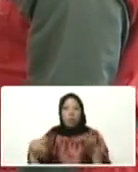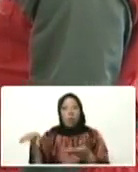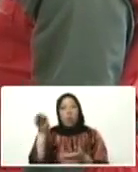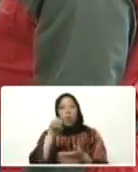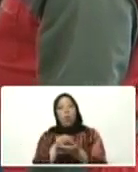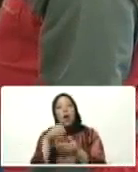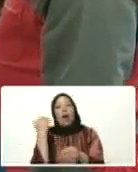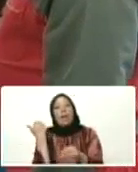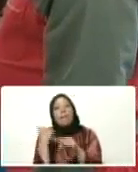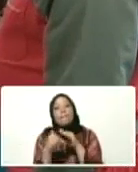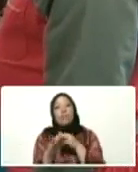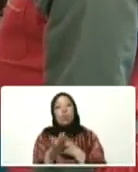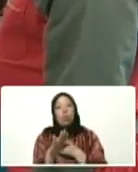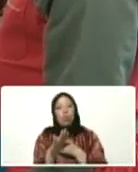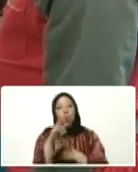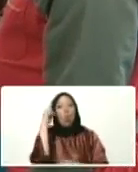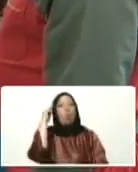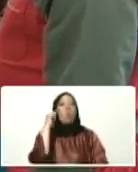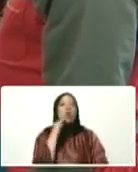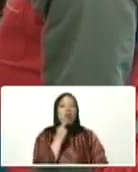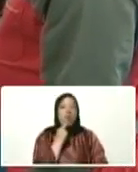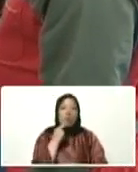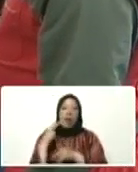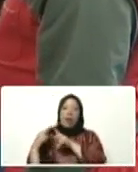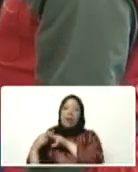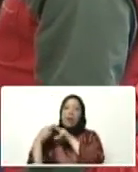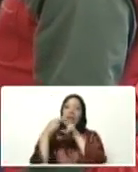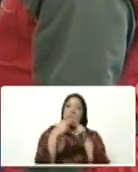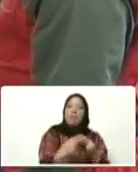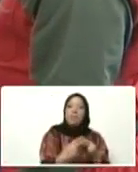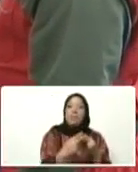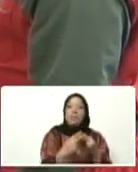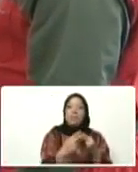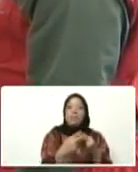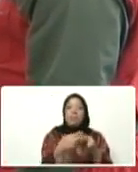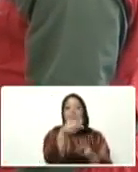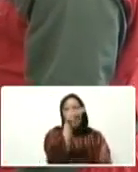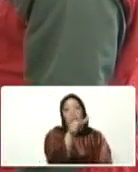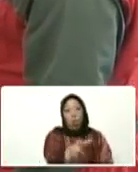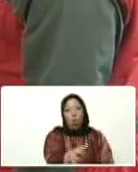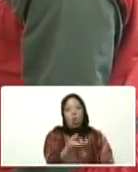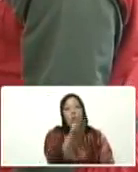envió como regalo al general en jefe Rafael Urdaneta,